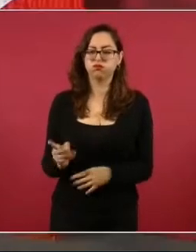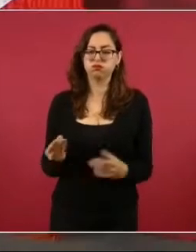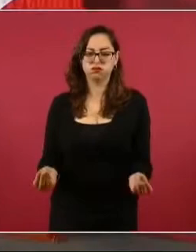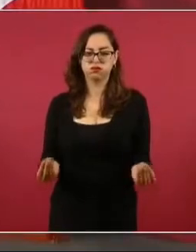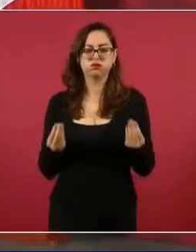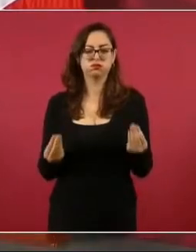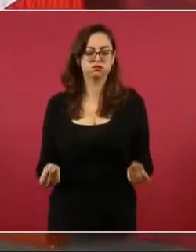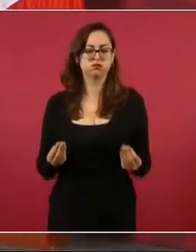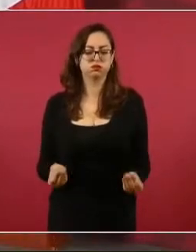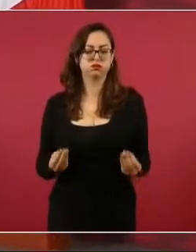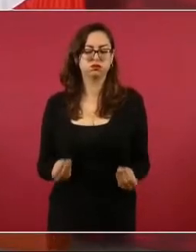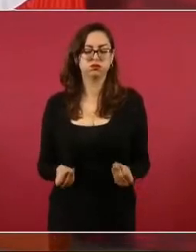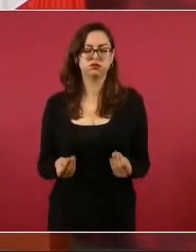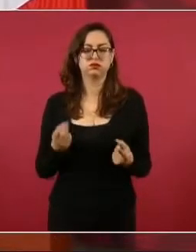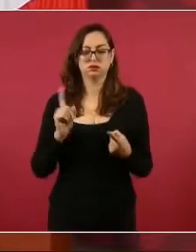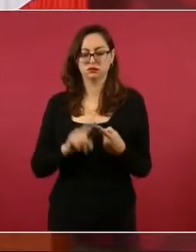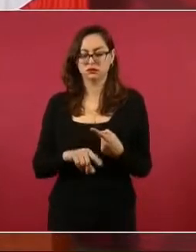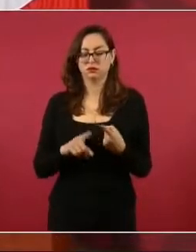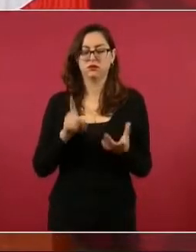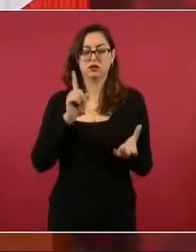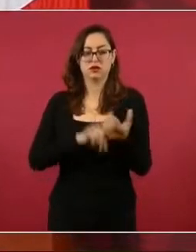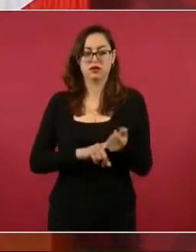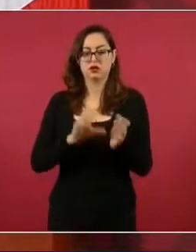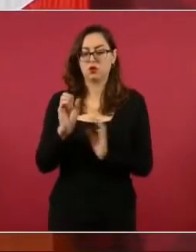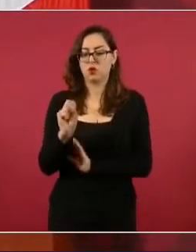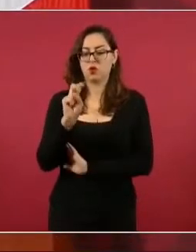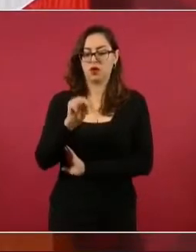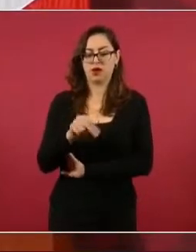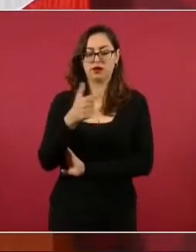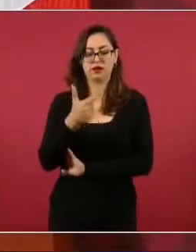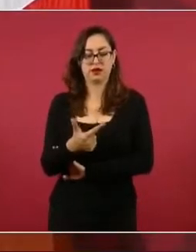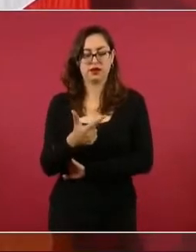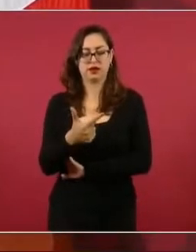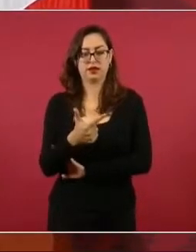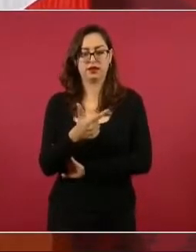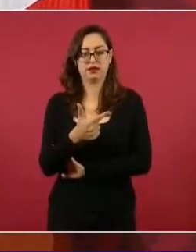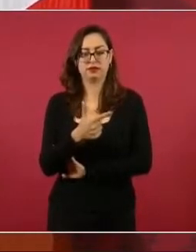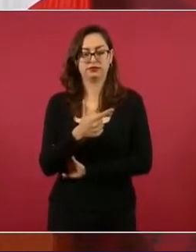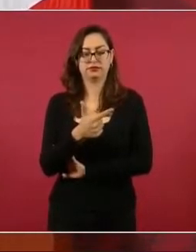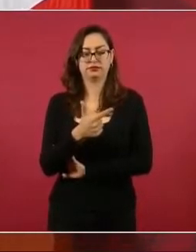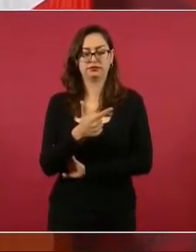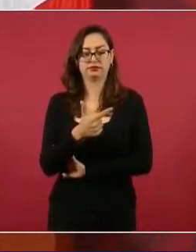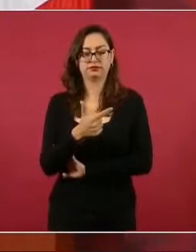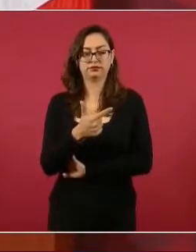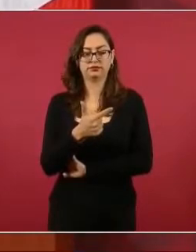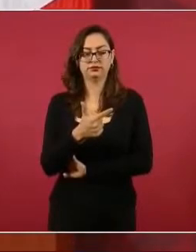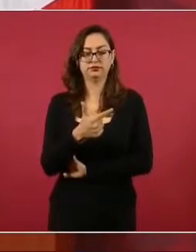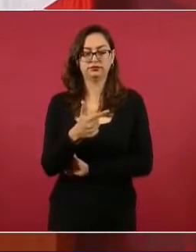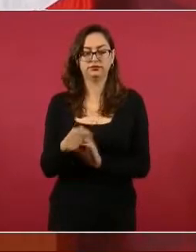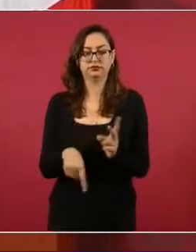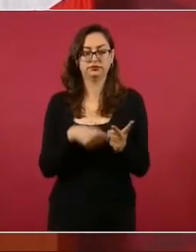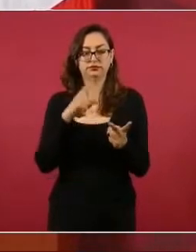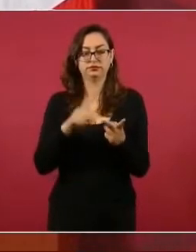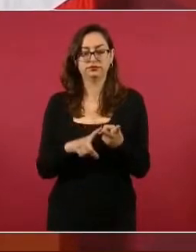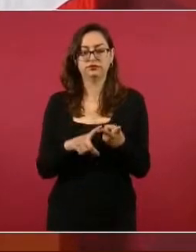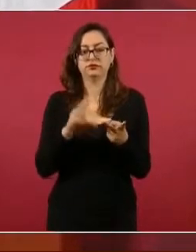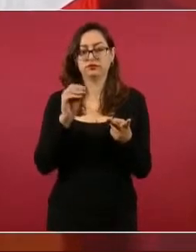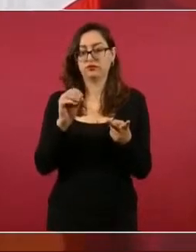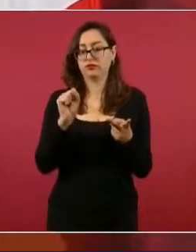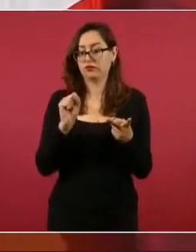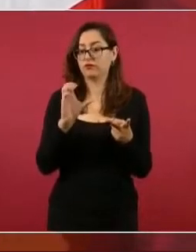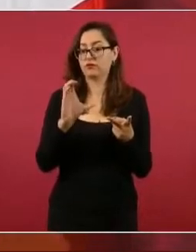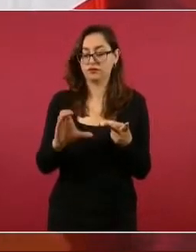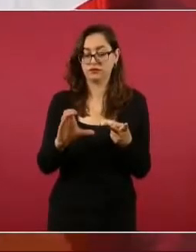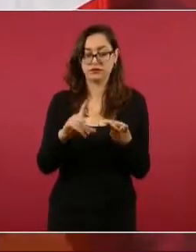en organizaciones no gubernamentales, en las llamadas organizaciones de la sociedad